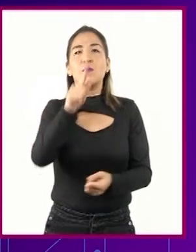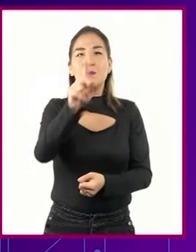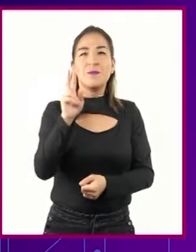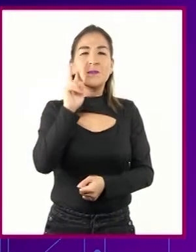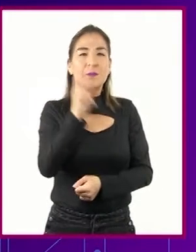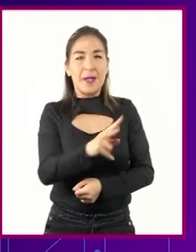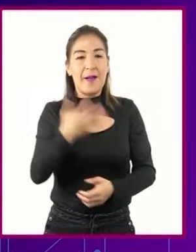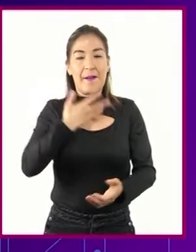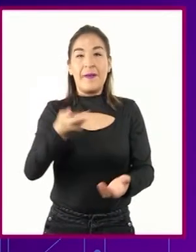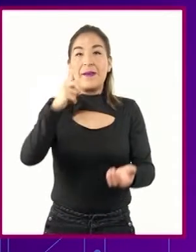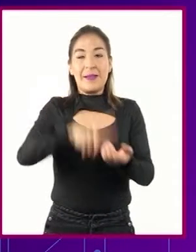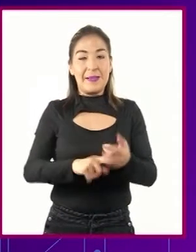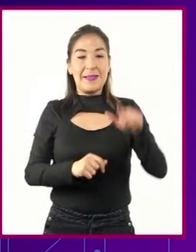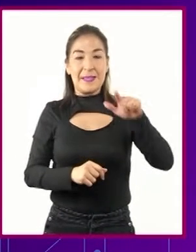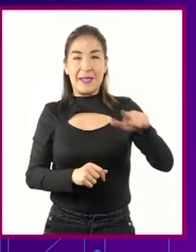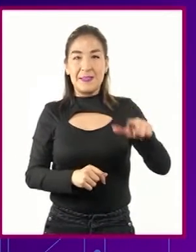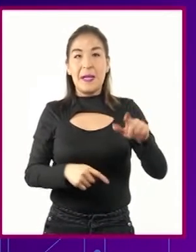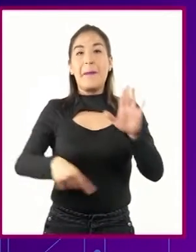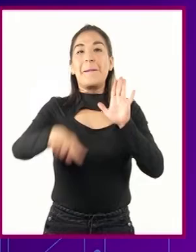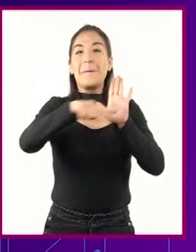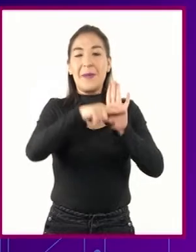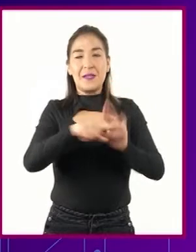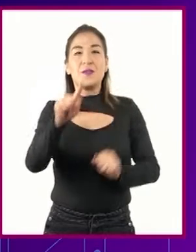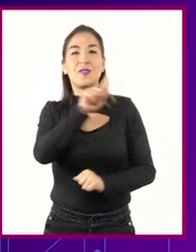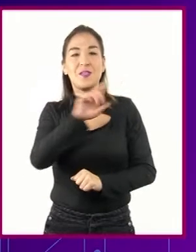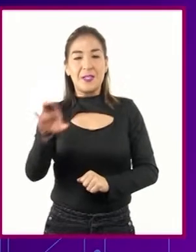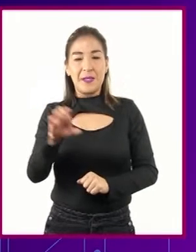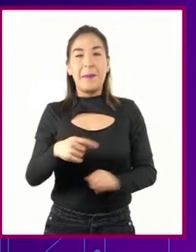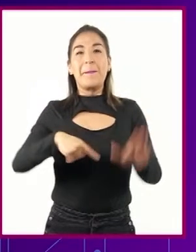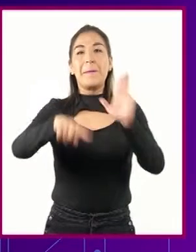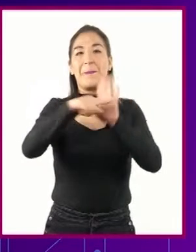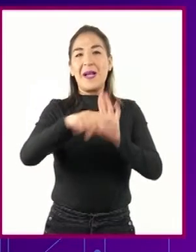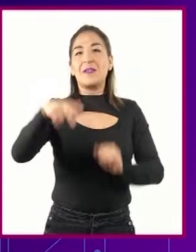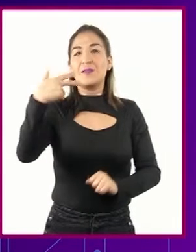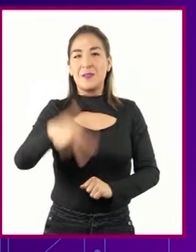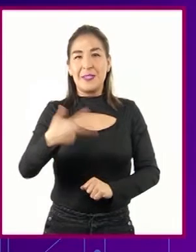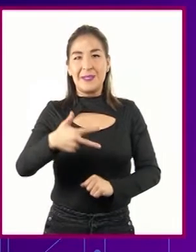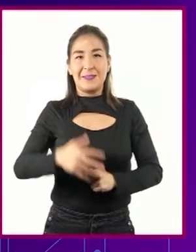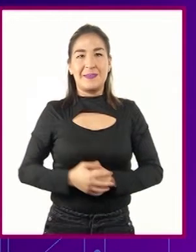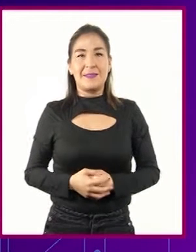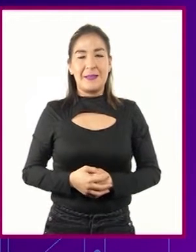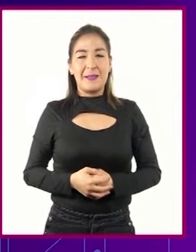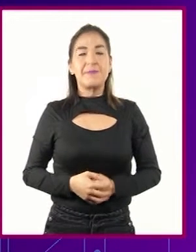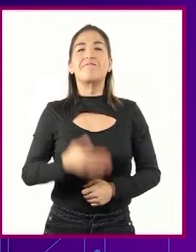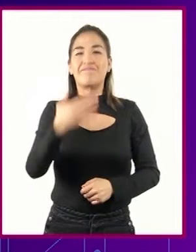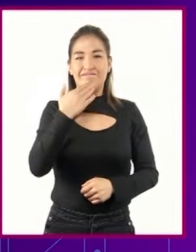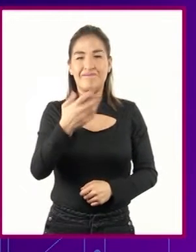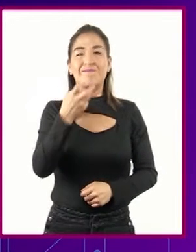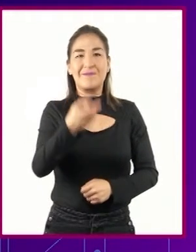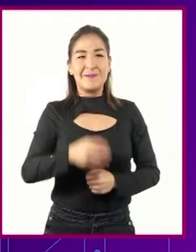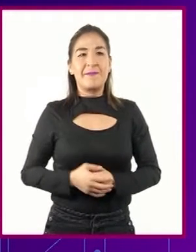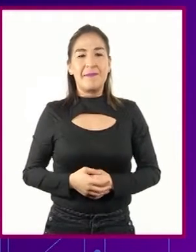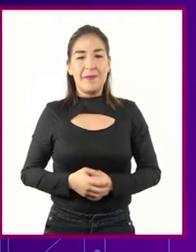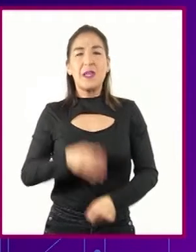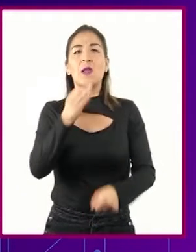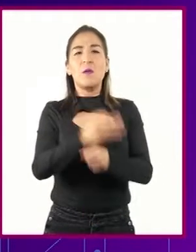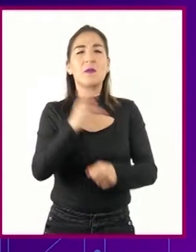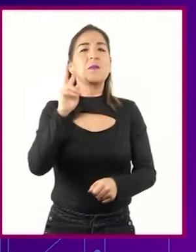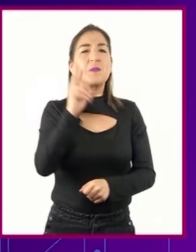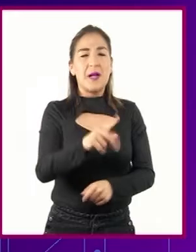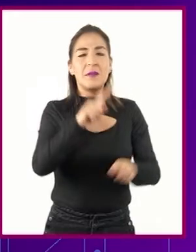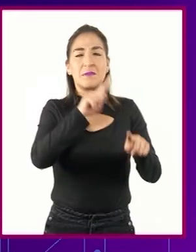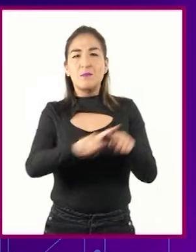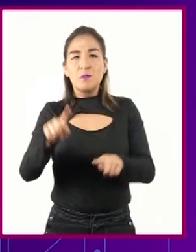que tenemos 17 menos 100 menos 13. Así es, Leslie. Aquí podemos seguir